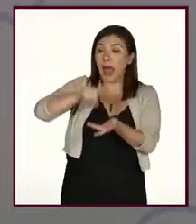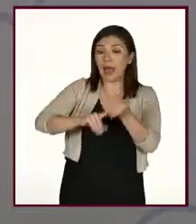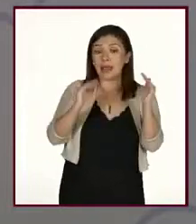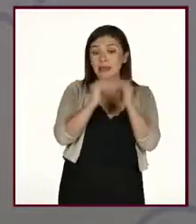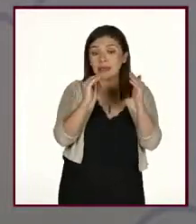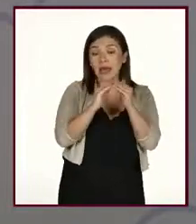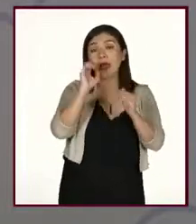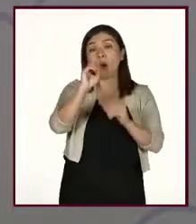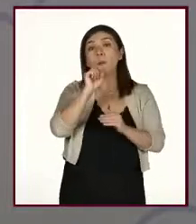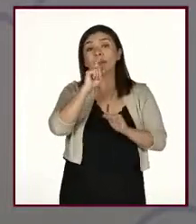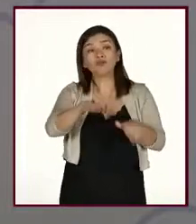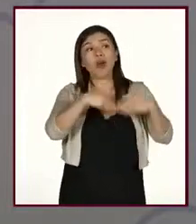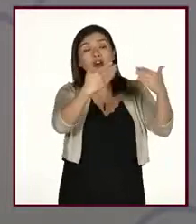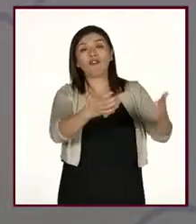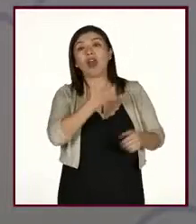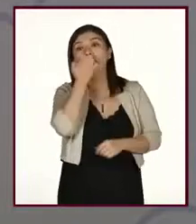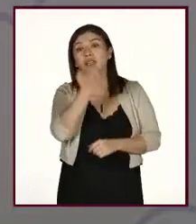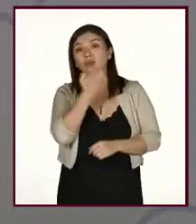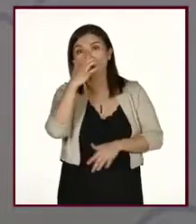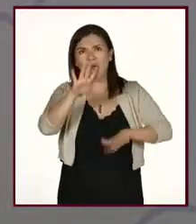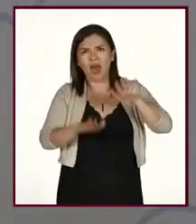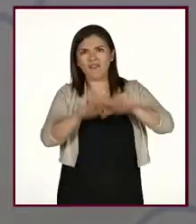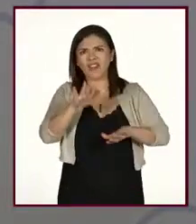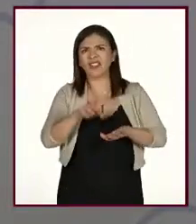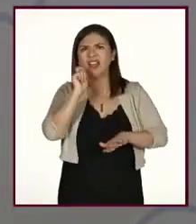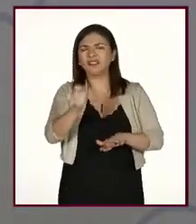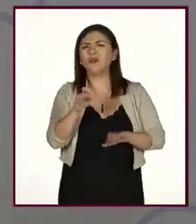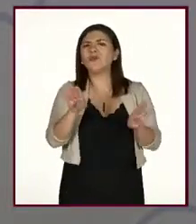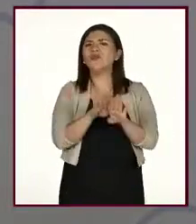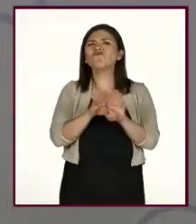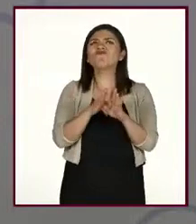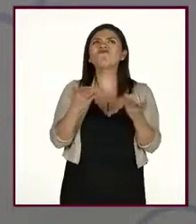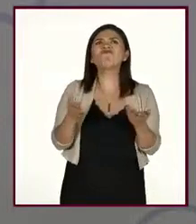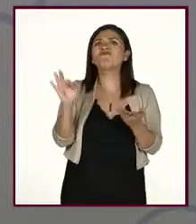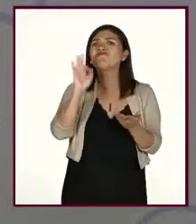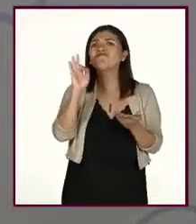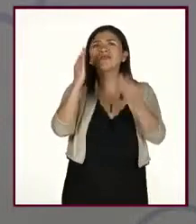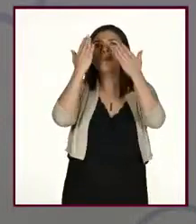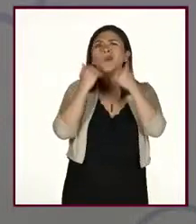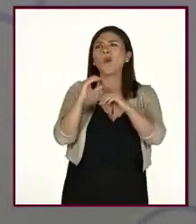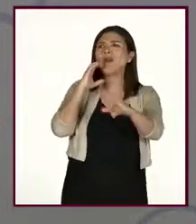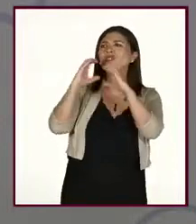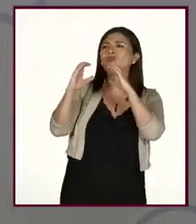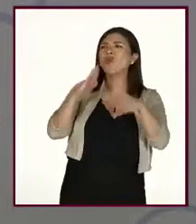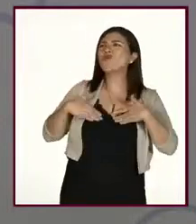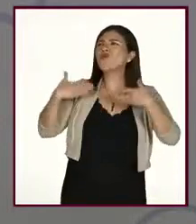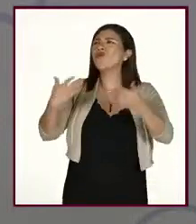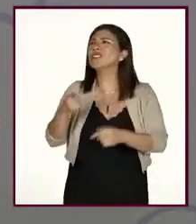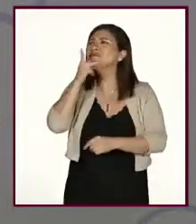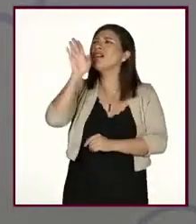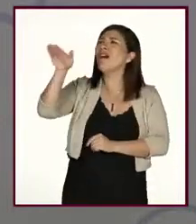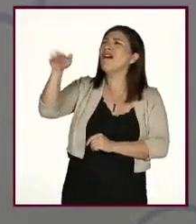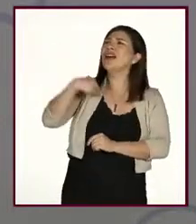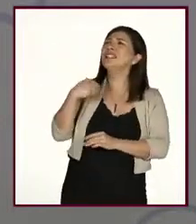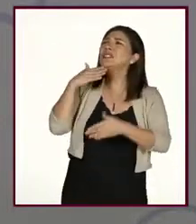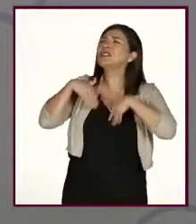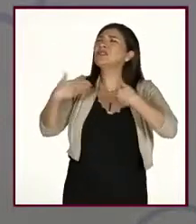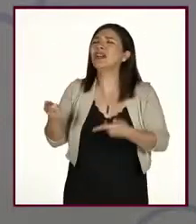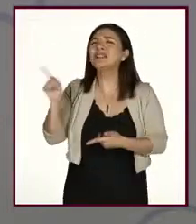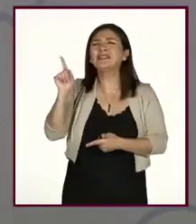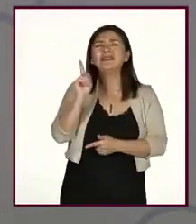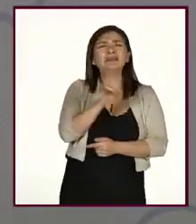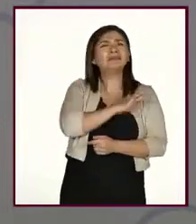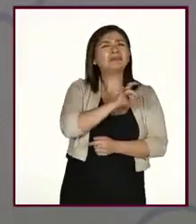como situaciones también en la escuela, que muchas veces si no hay como esta comunicación o no hay como esta confianza con los padres, pues los niños pueden estar